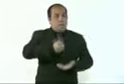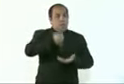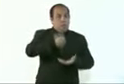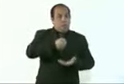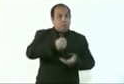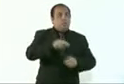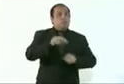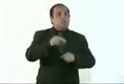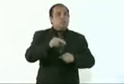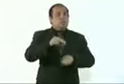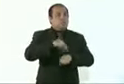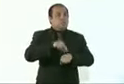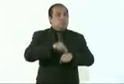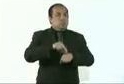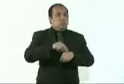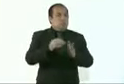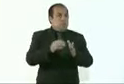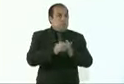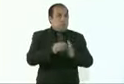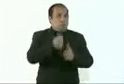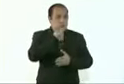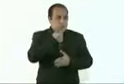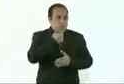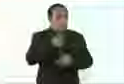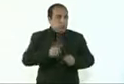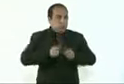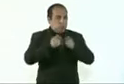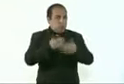daban, ¿ya no se dan?